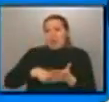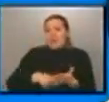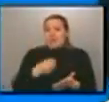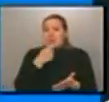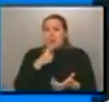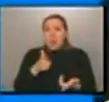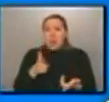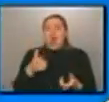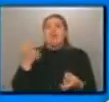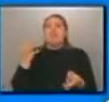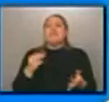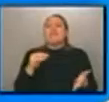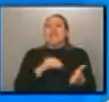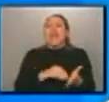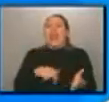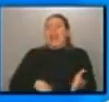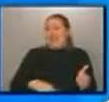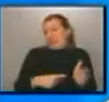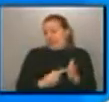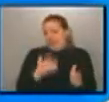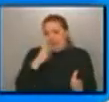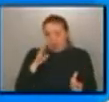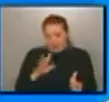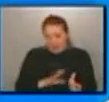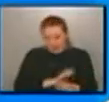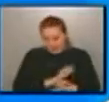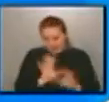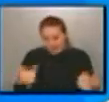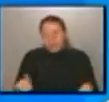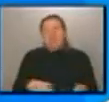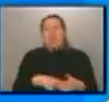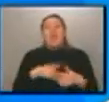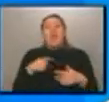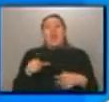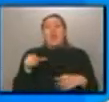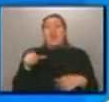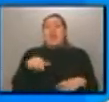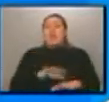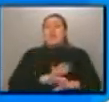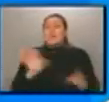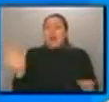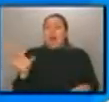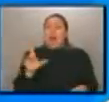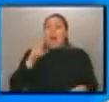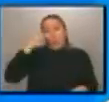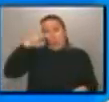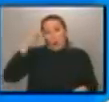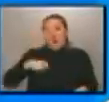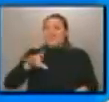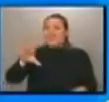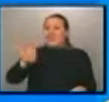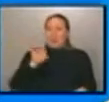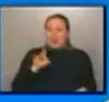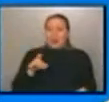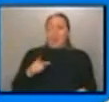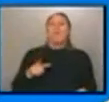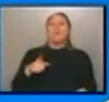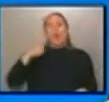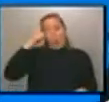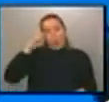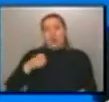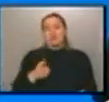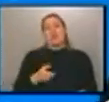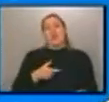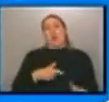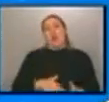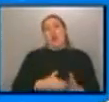está colegiada en la capital, bueno. Un dato importante, se acaba de designar, el juez acaba, mientras pide que lo suben, lo bajan,